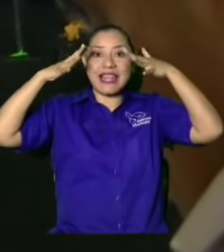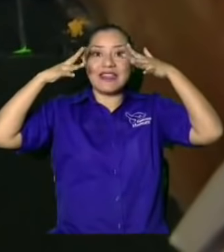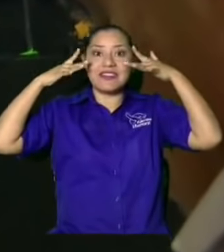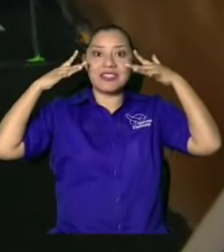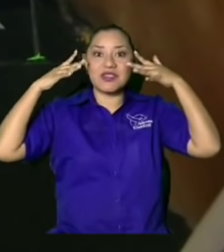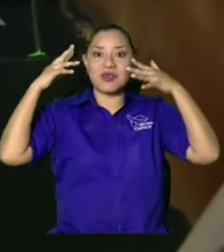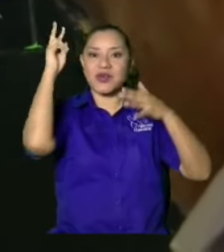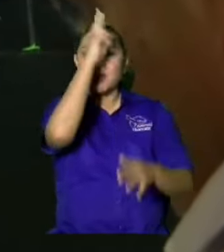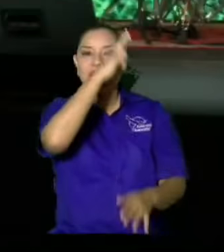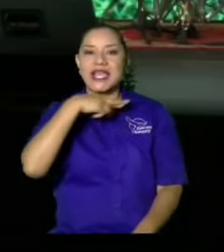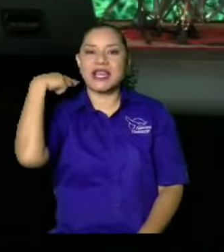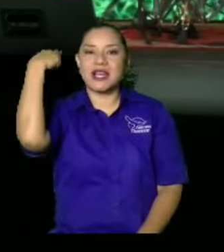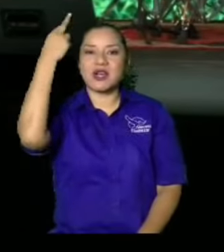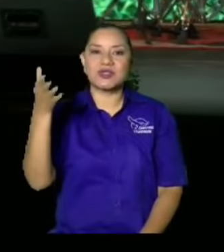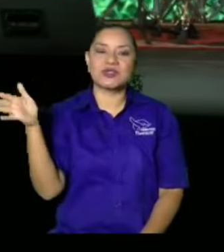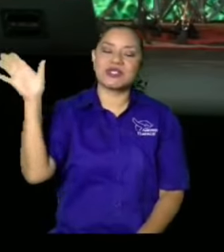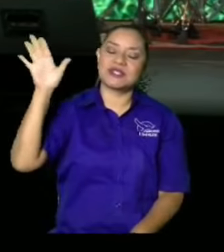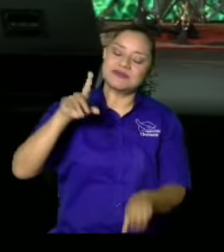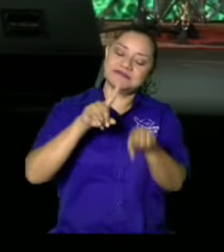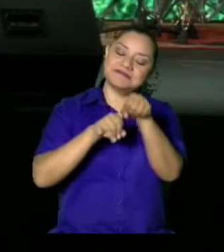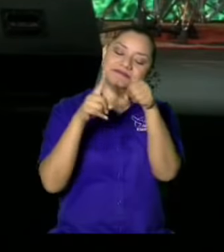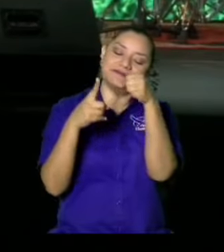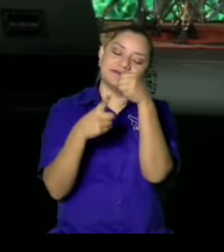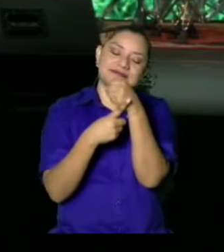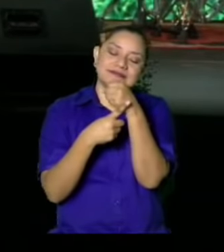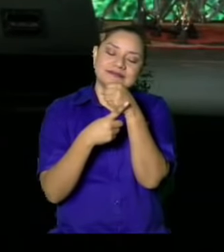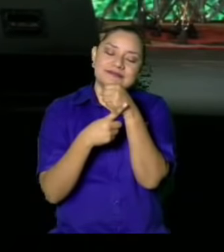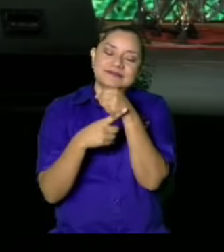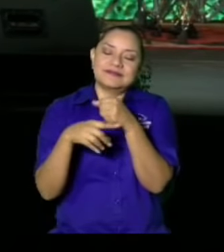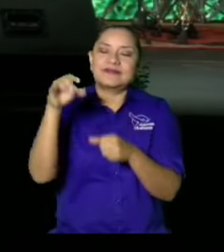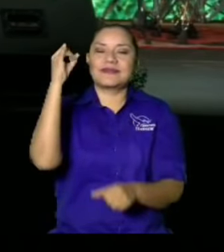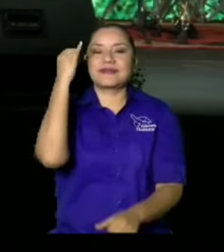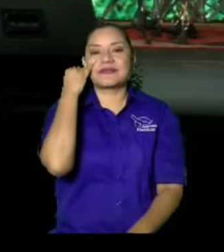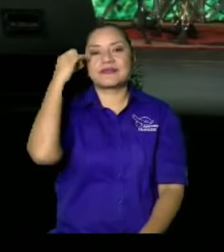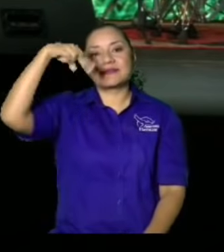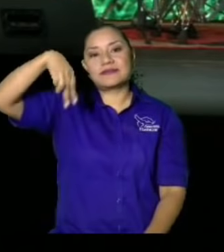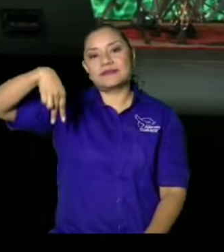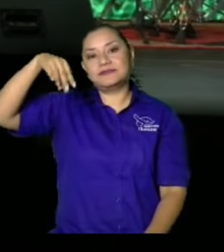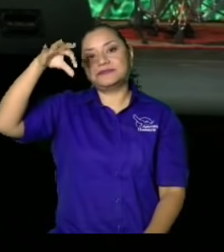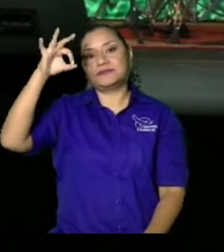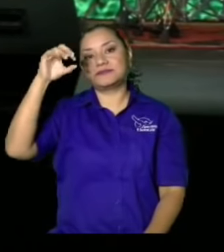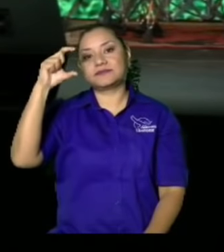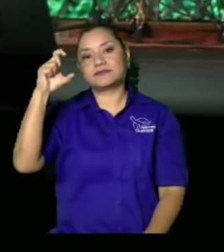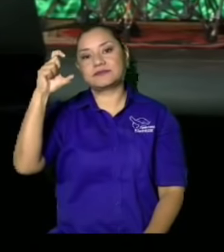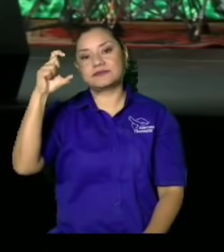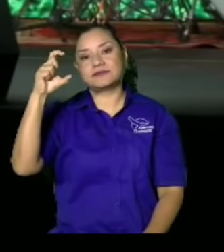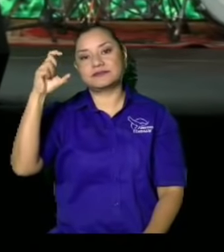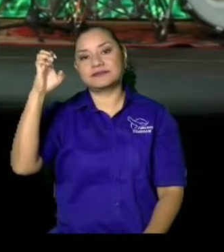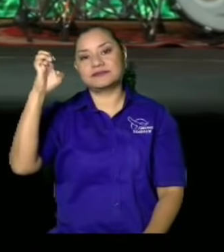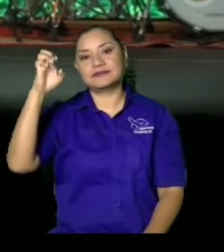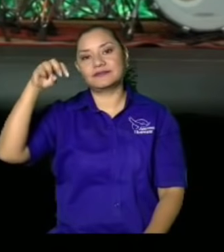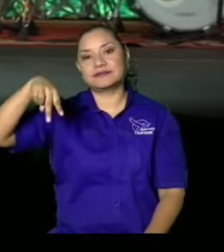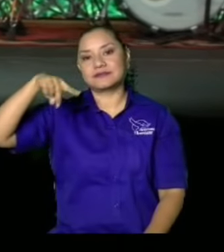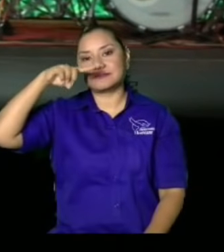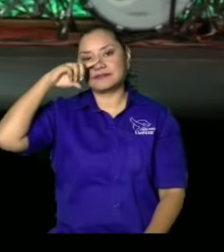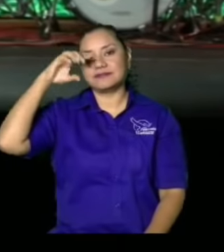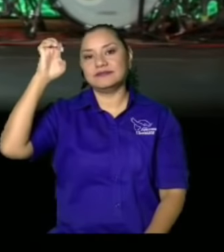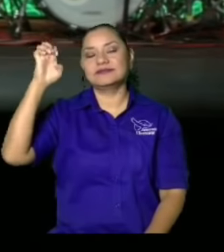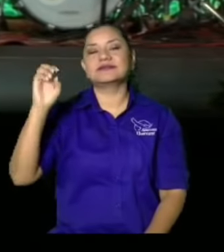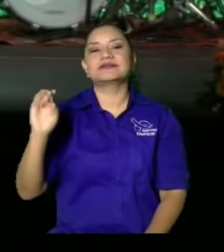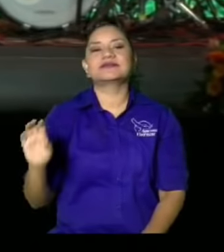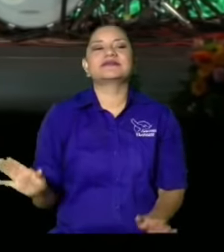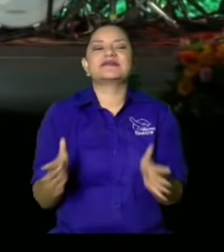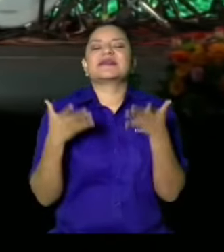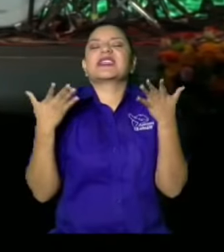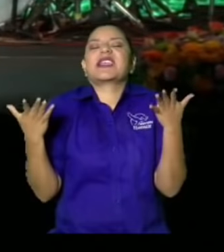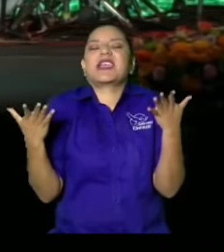Entonces volveremos a un estado de inocencia. ¿Cuánto le dan gloria a Dios? Entonces, ¿qué es lo que se tiene que renovar? ¿En dónde vamos a